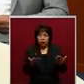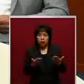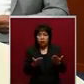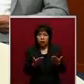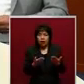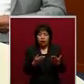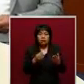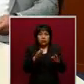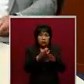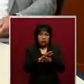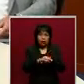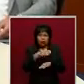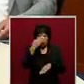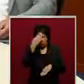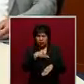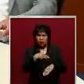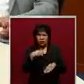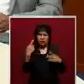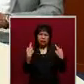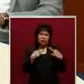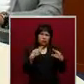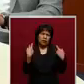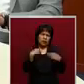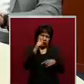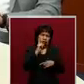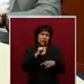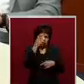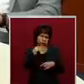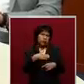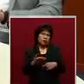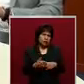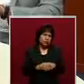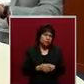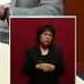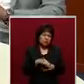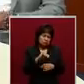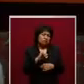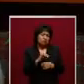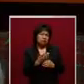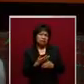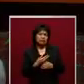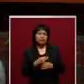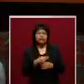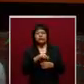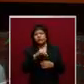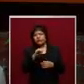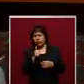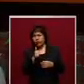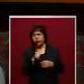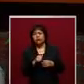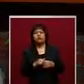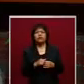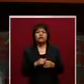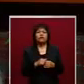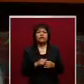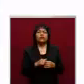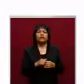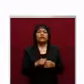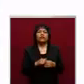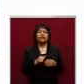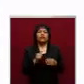estas circunstancias ya lo saben los docentes, en su mayoría, ¿no? Así es. Luego el otro elemento